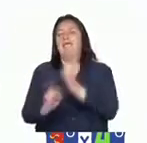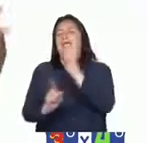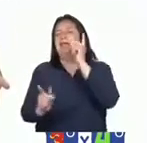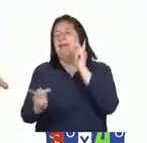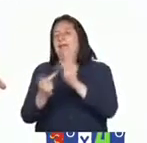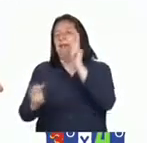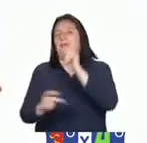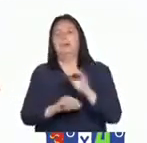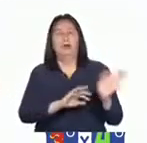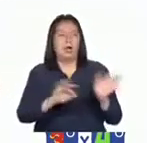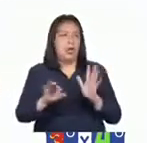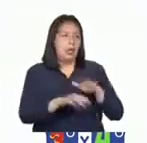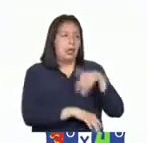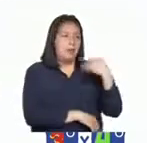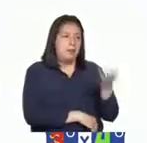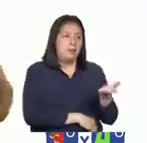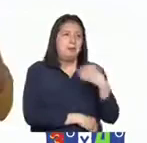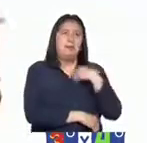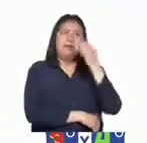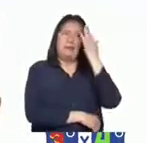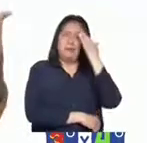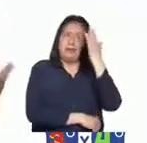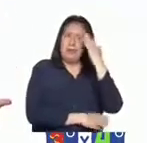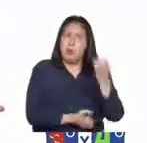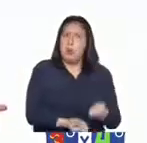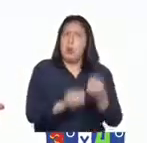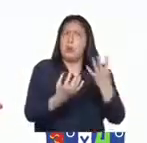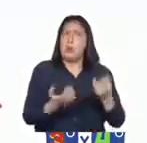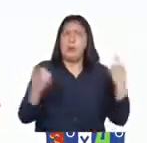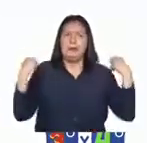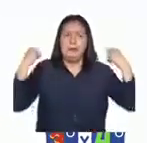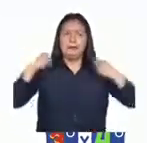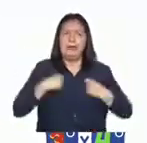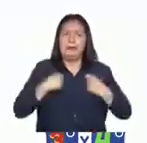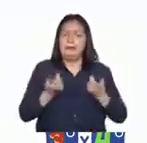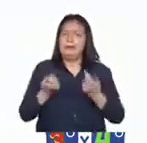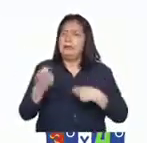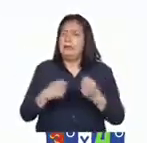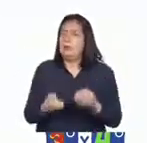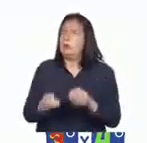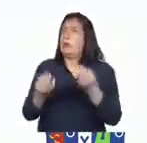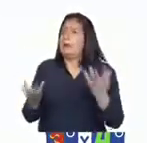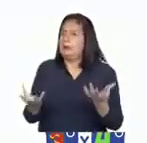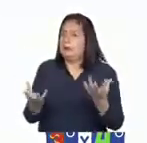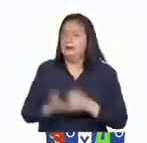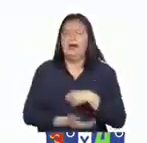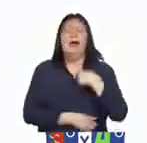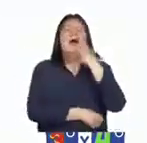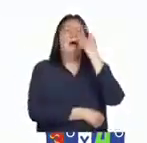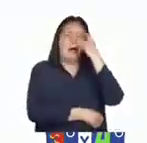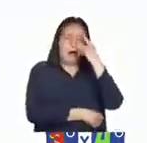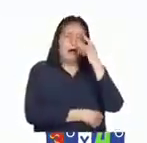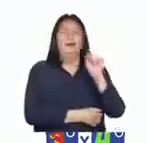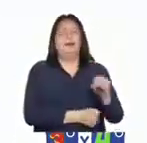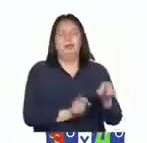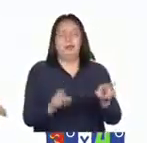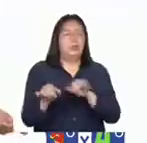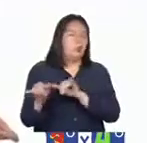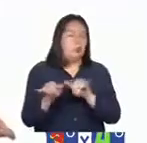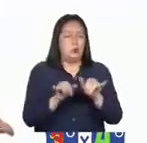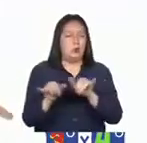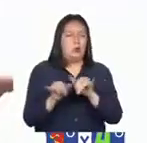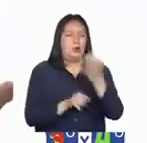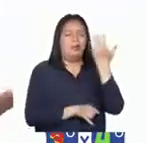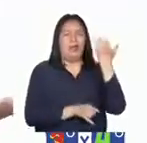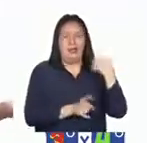¡Perfecto! Luego llegó el momento de averiguar cuántas mantas vendió Quilla. Para descubrirlo, realizaron un proceso similar